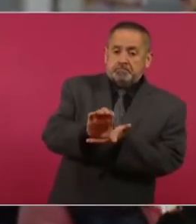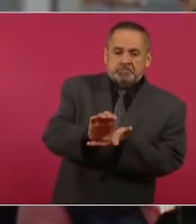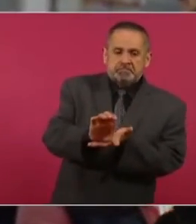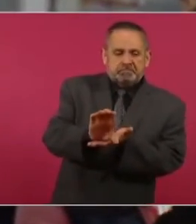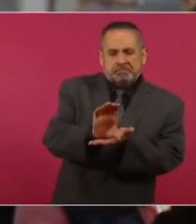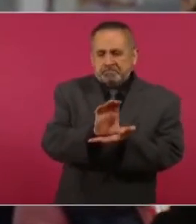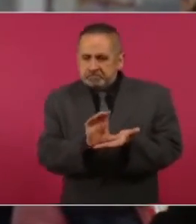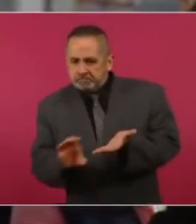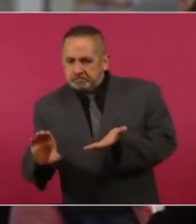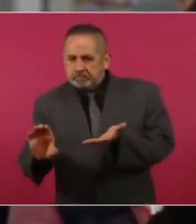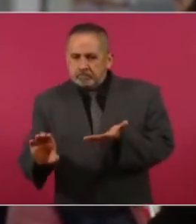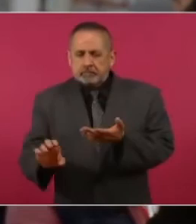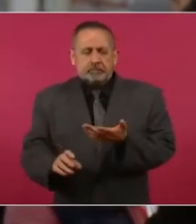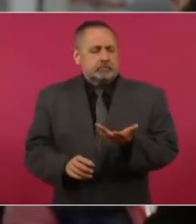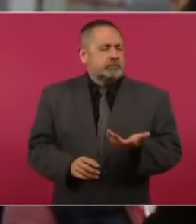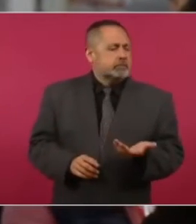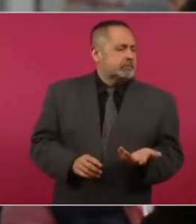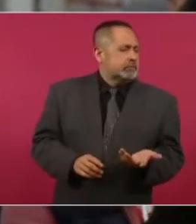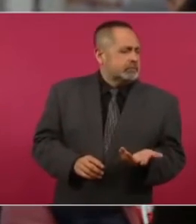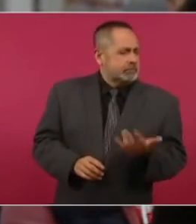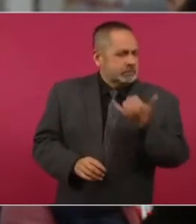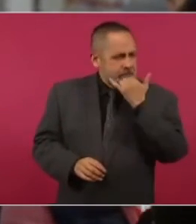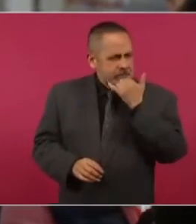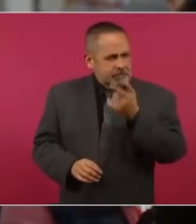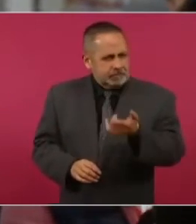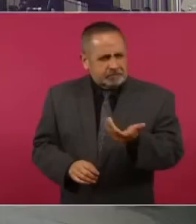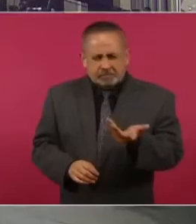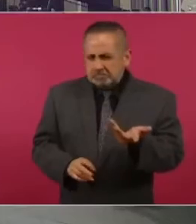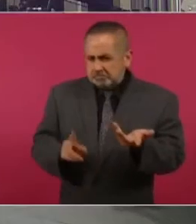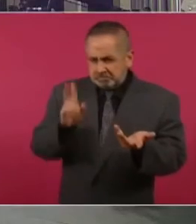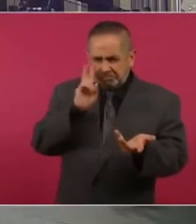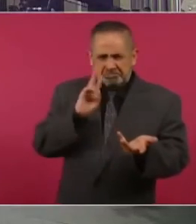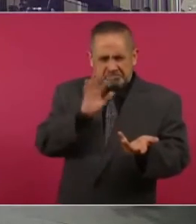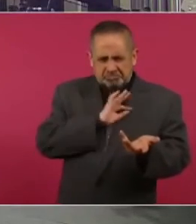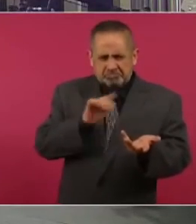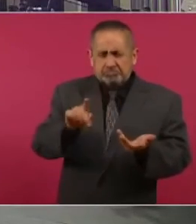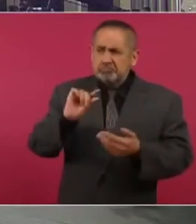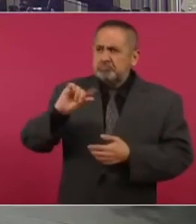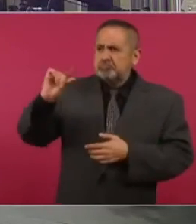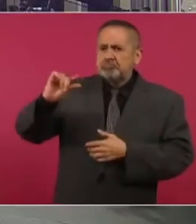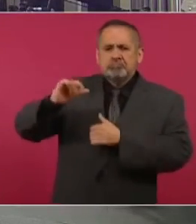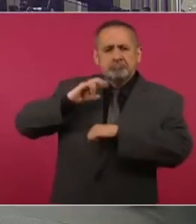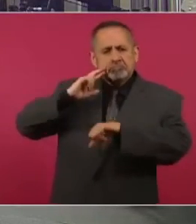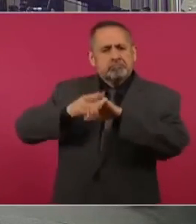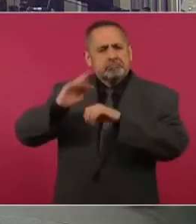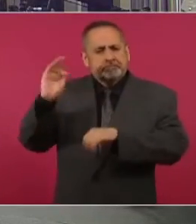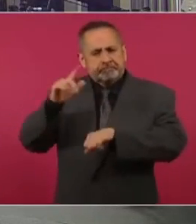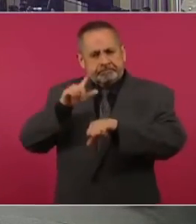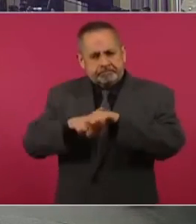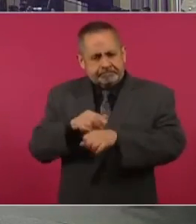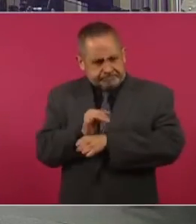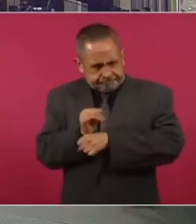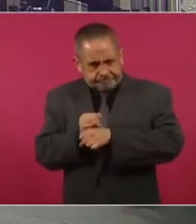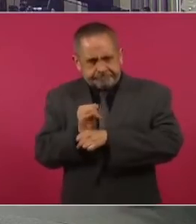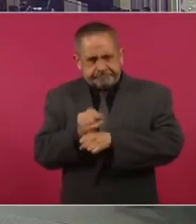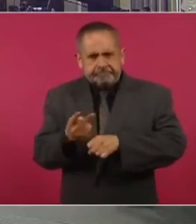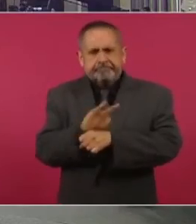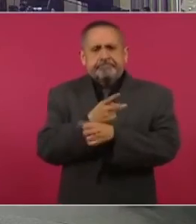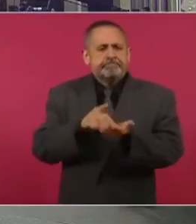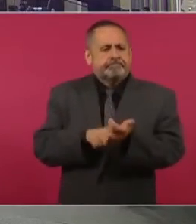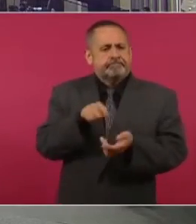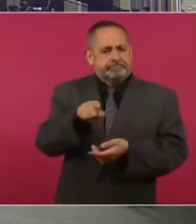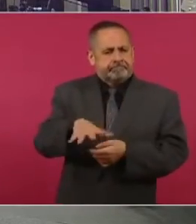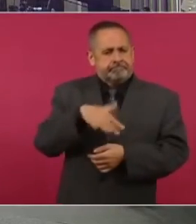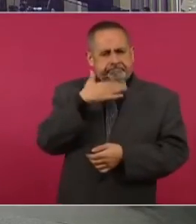otros, pues no cabría la posibilidad de que las autoridades federales investigaran si aquí se